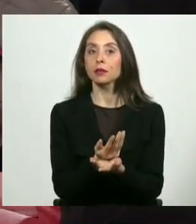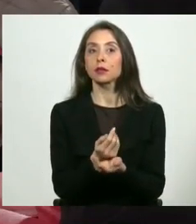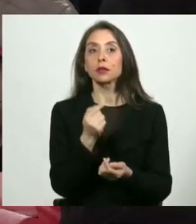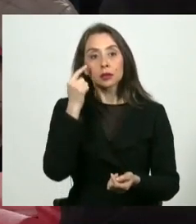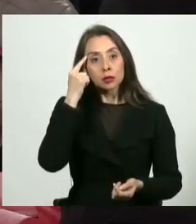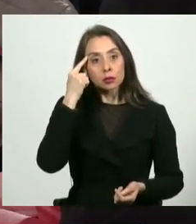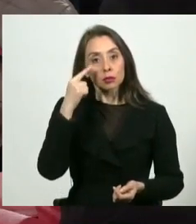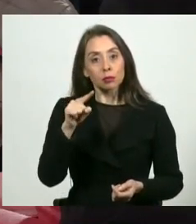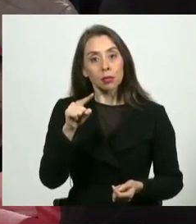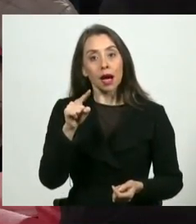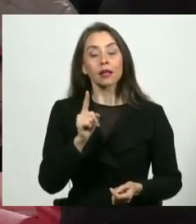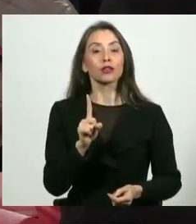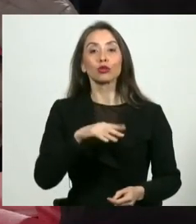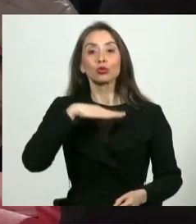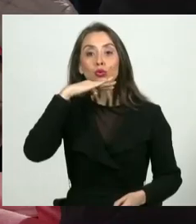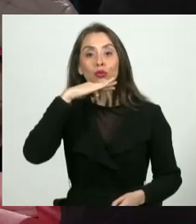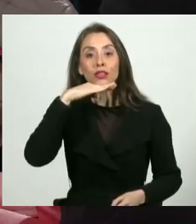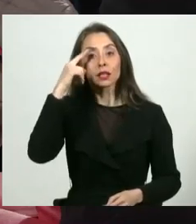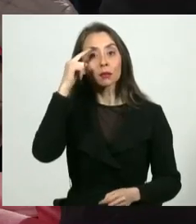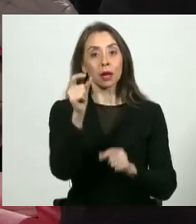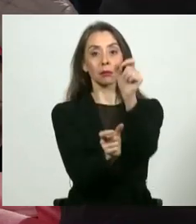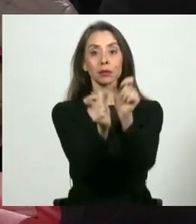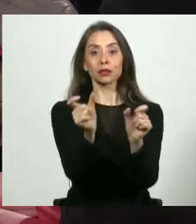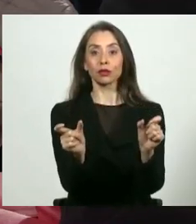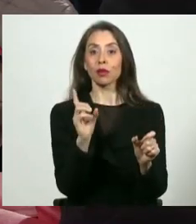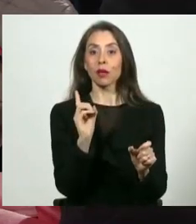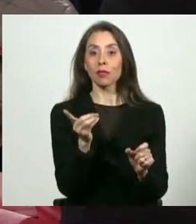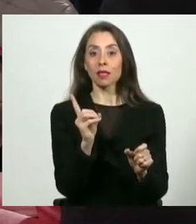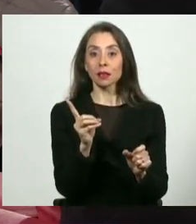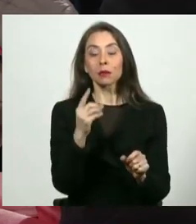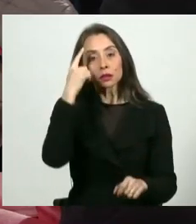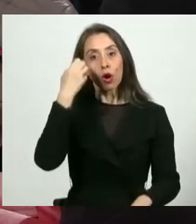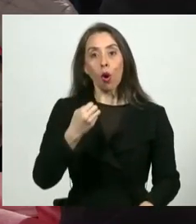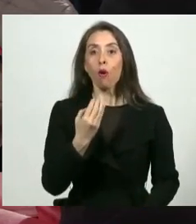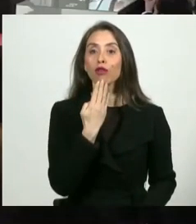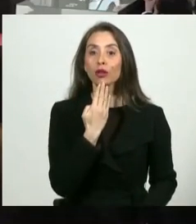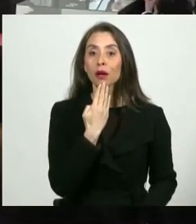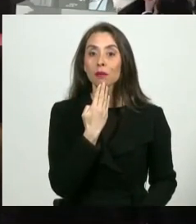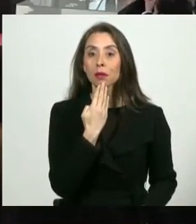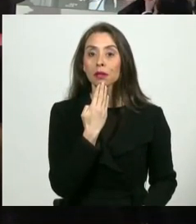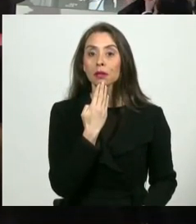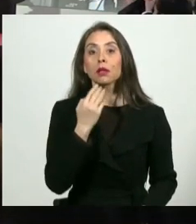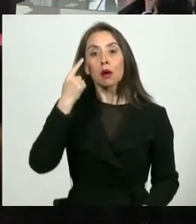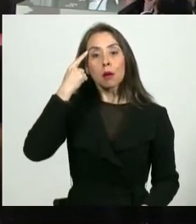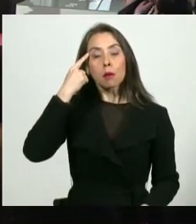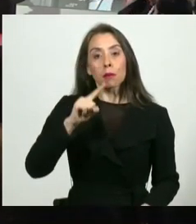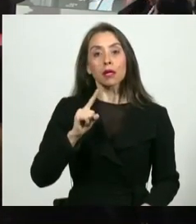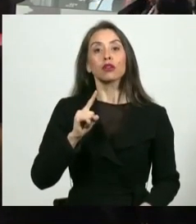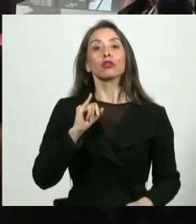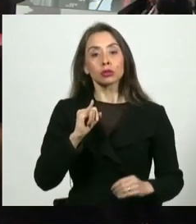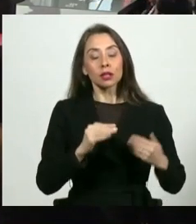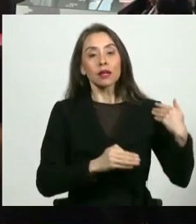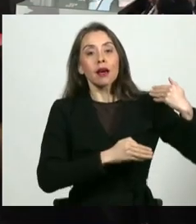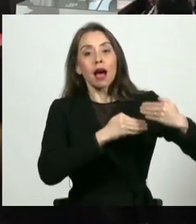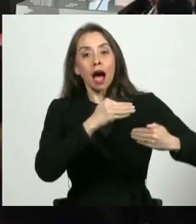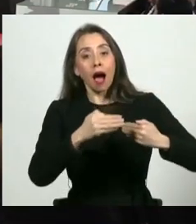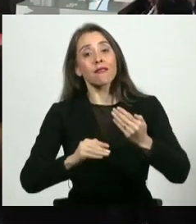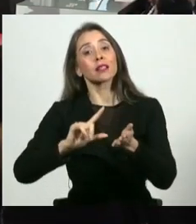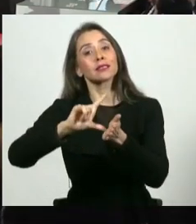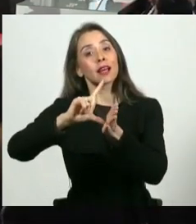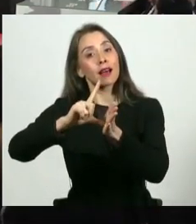mí insuficiente, yo creo que para las personas con discapacidad obviamente también, pero hemos avanzado